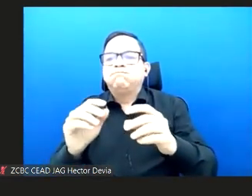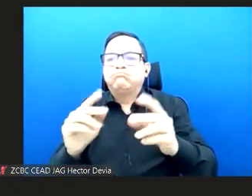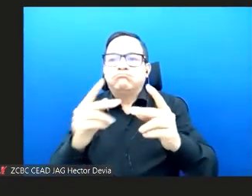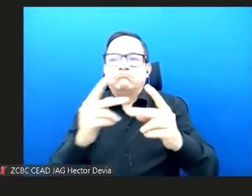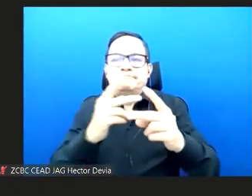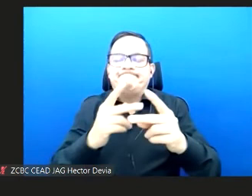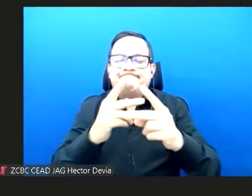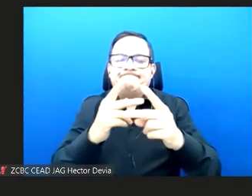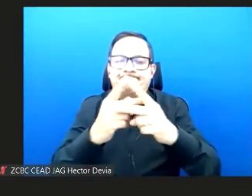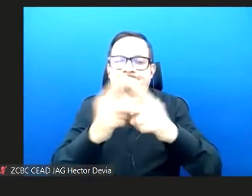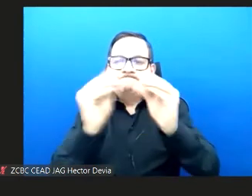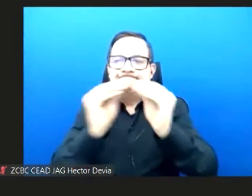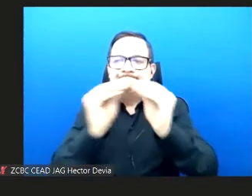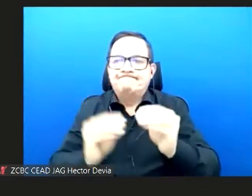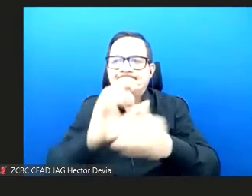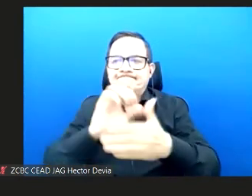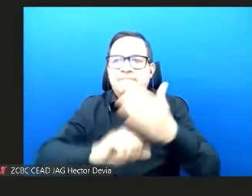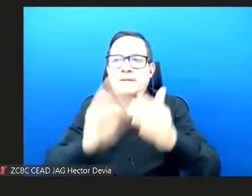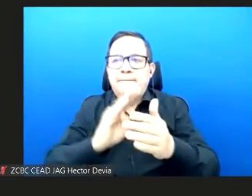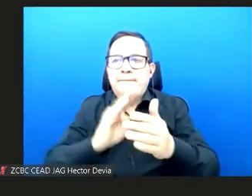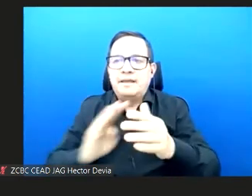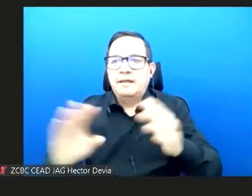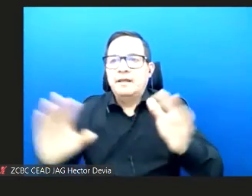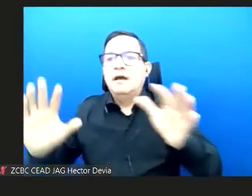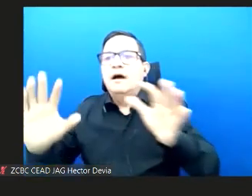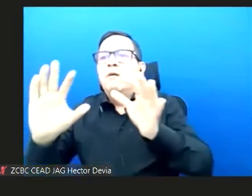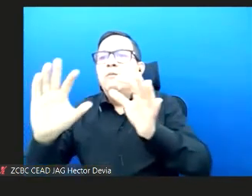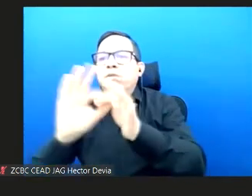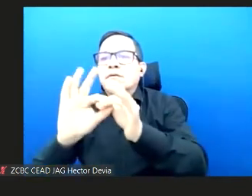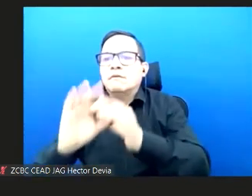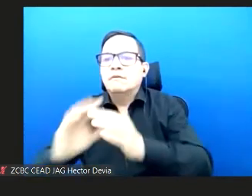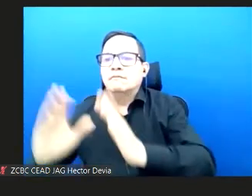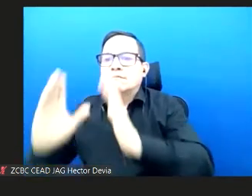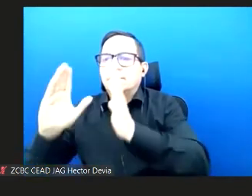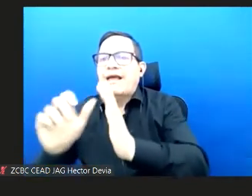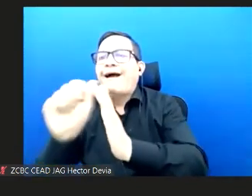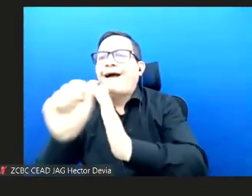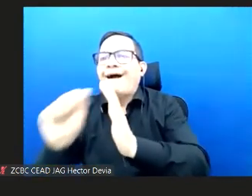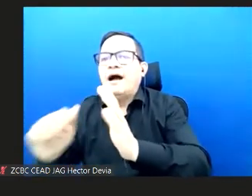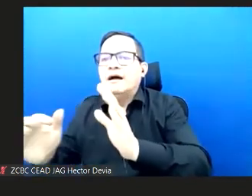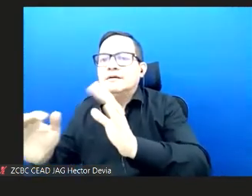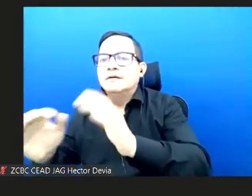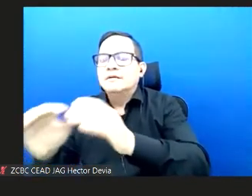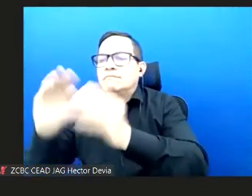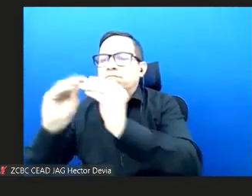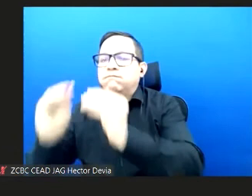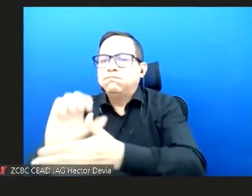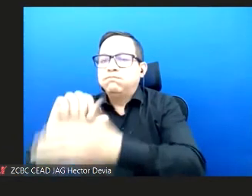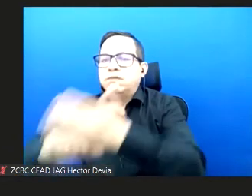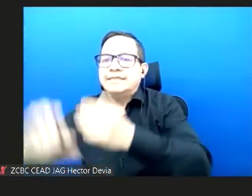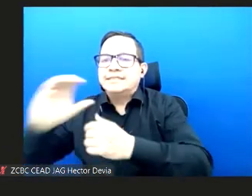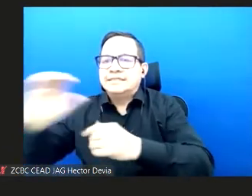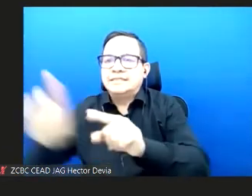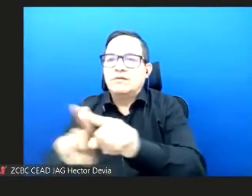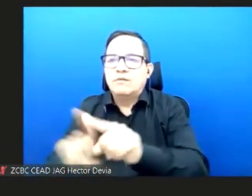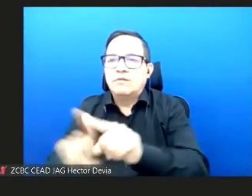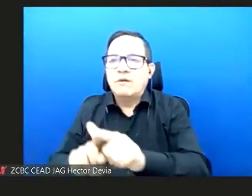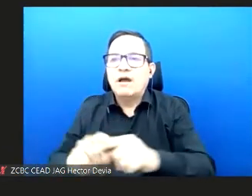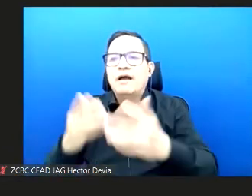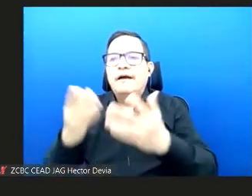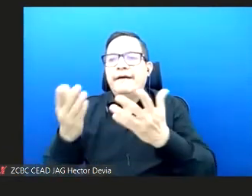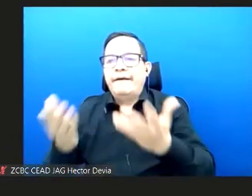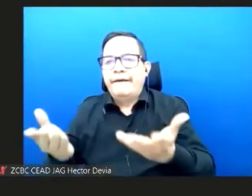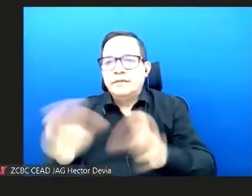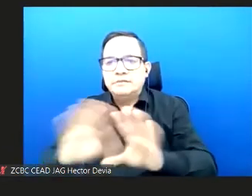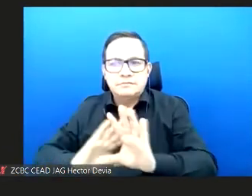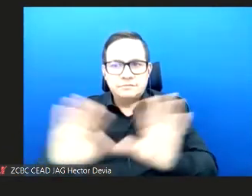¿cómo coloreamos eso? Tenemos los elementos de A, los elementos de B, que no incluyan la intersección. Ahí ya está